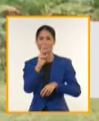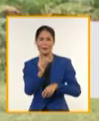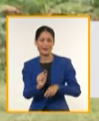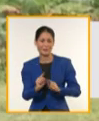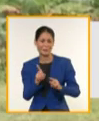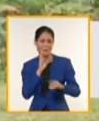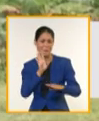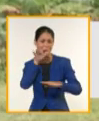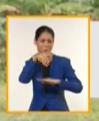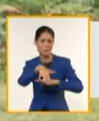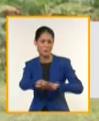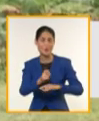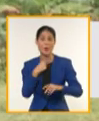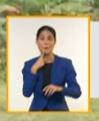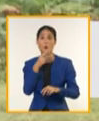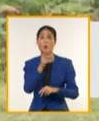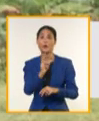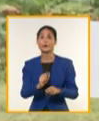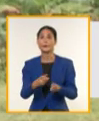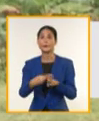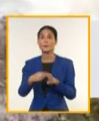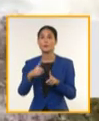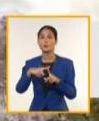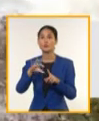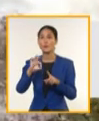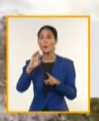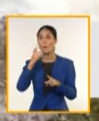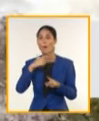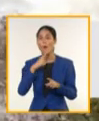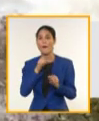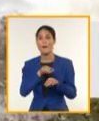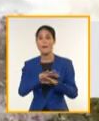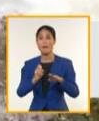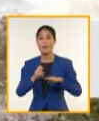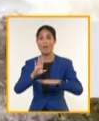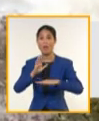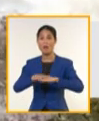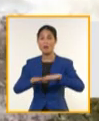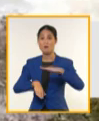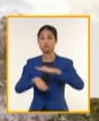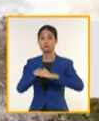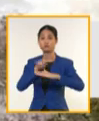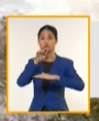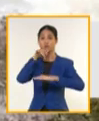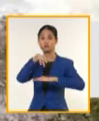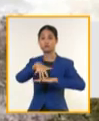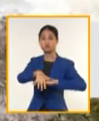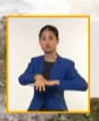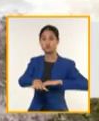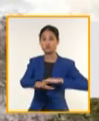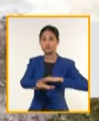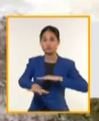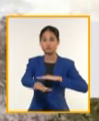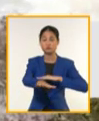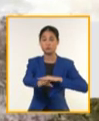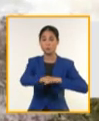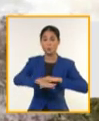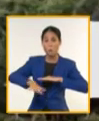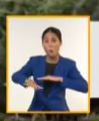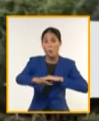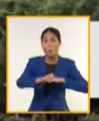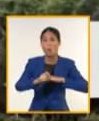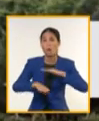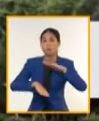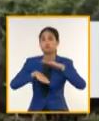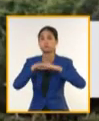por el río Toba en la Alegría de Yateras, cuyas aguas sobrepasaron el puente que comunica con el poblado de Bernardo. Ante la persistencia de